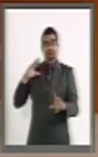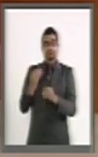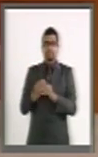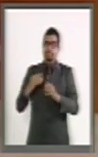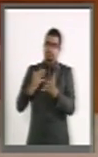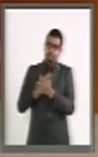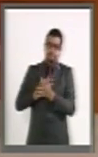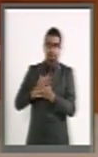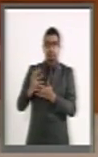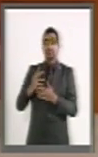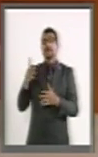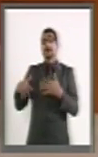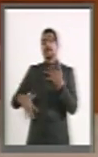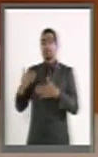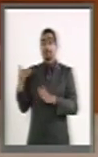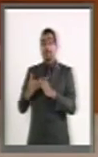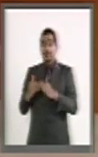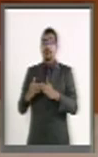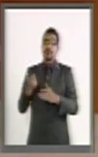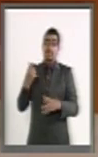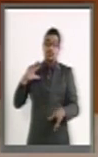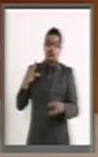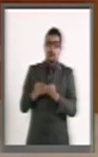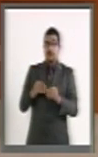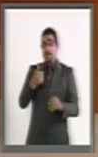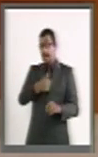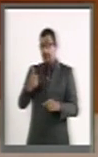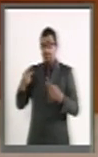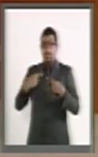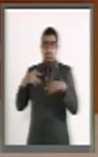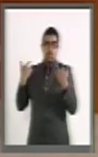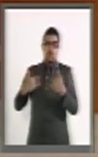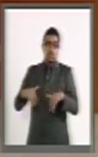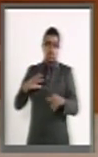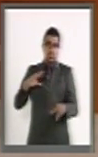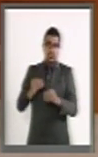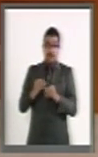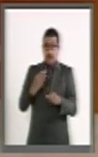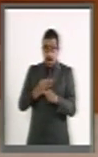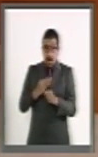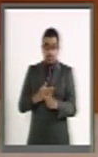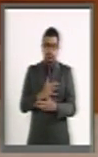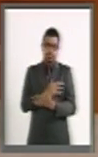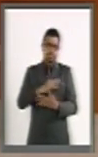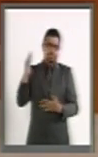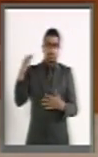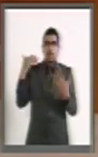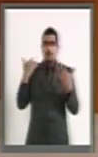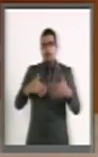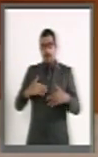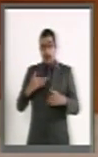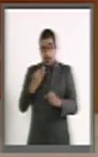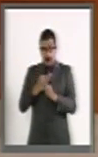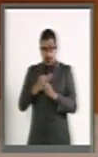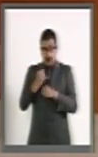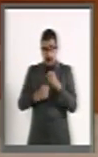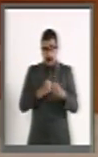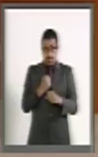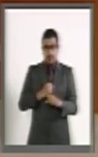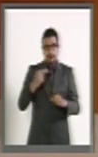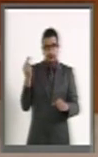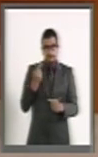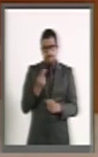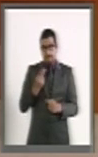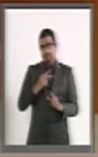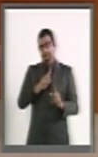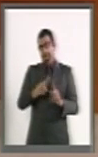elevando alrededor de 15,000 pesos en tiempos actuales. Pero para ese año se requerían